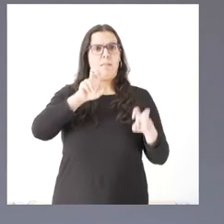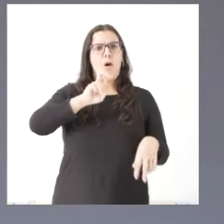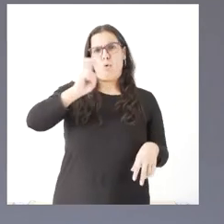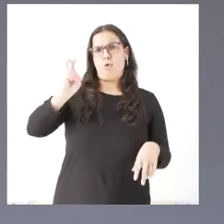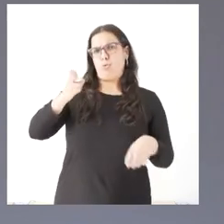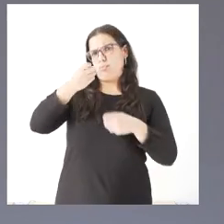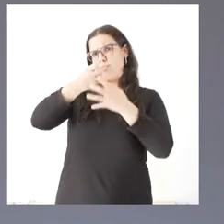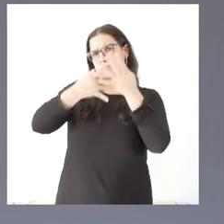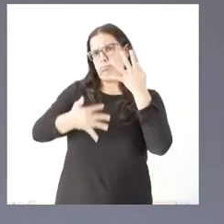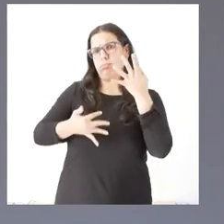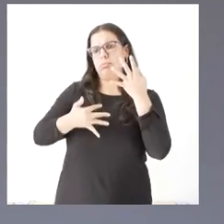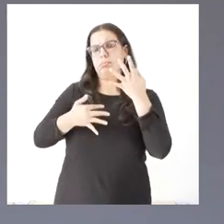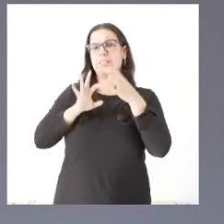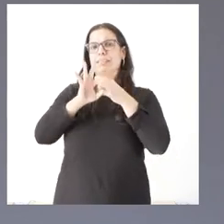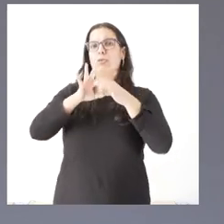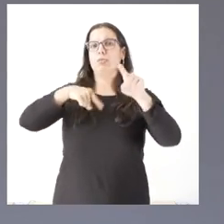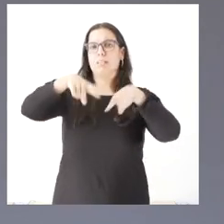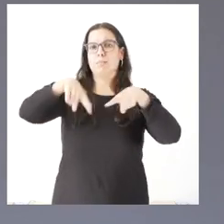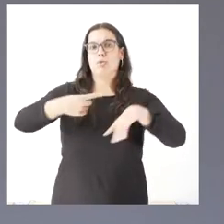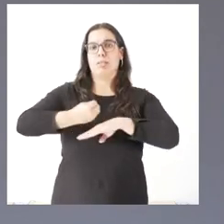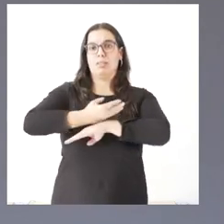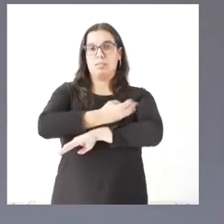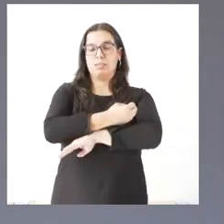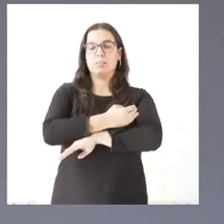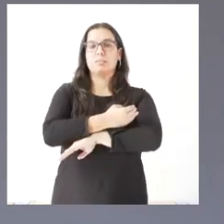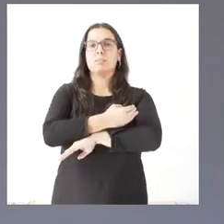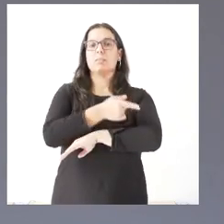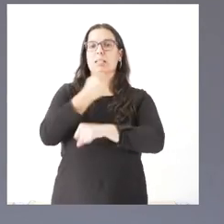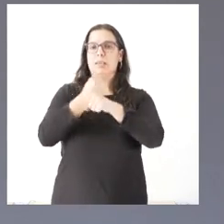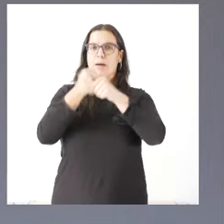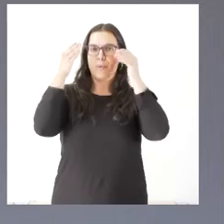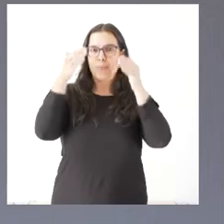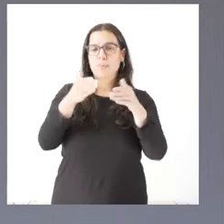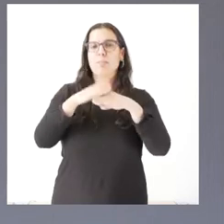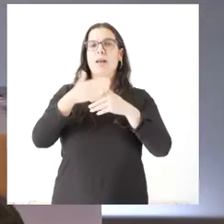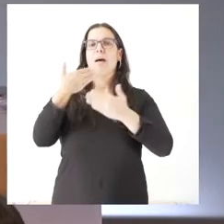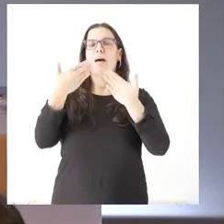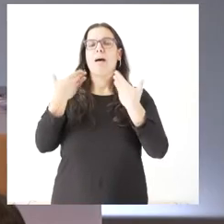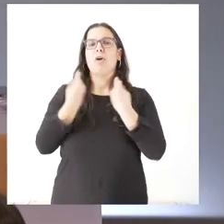que tenemos en transporte ferroviario y en lo que estamos trabajando con Renfe.